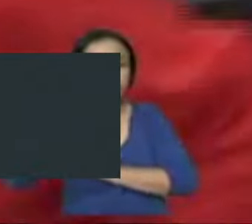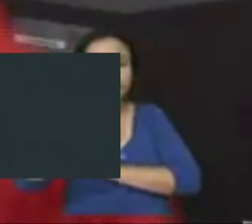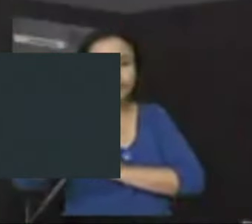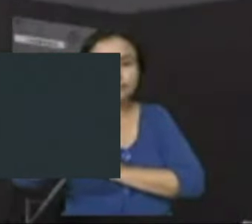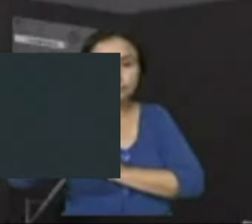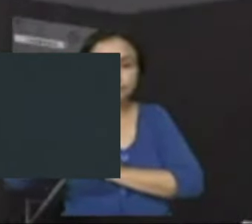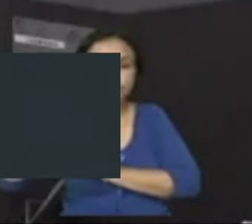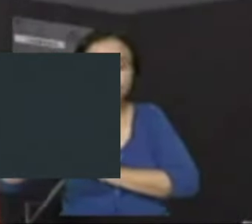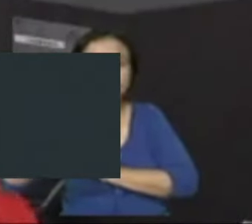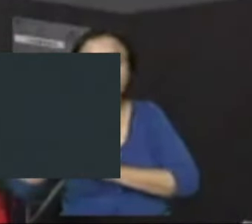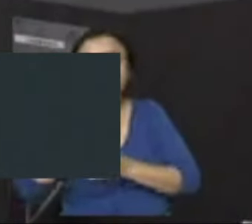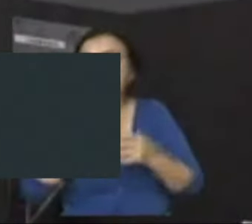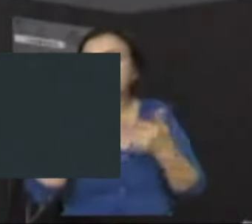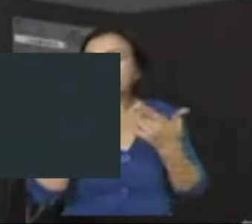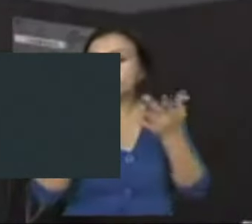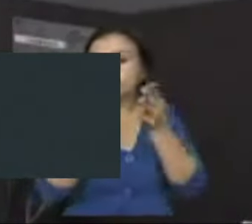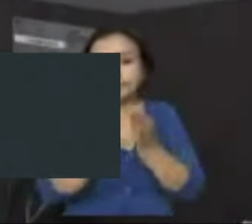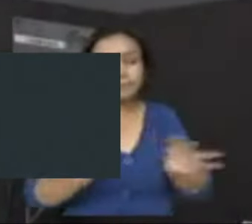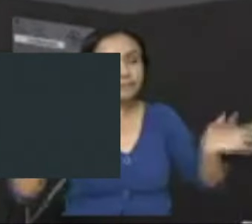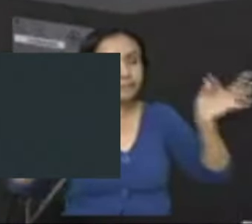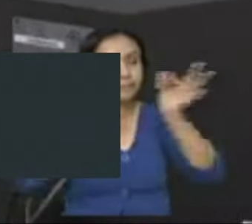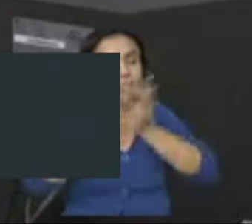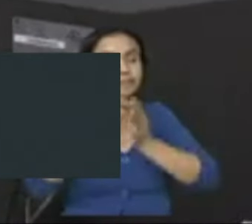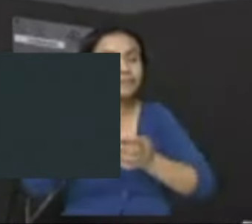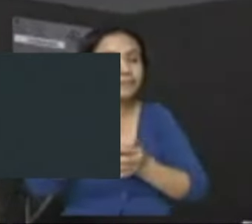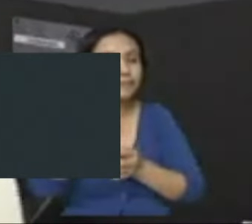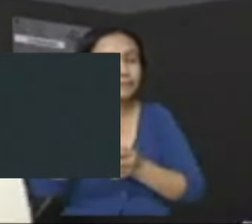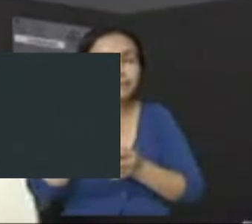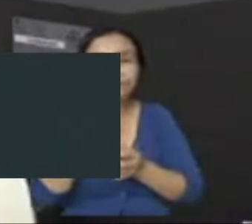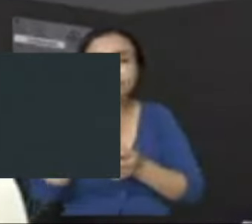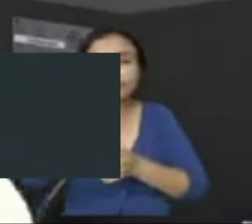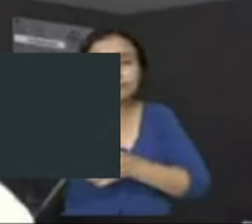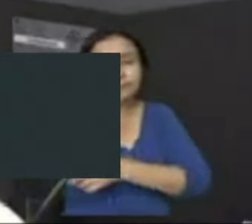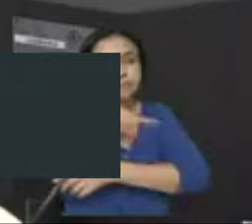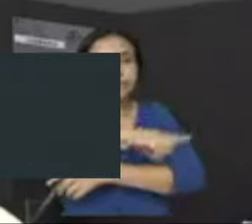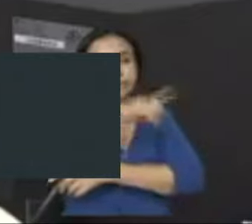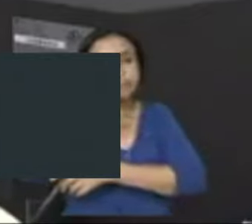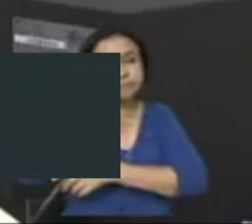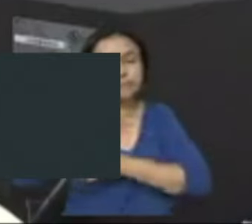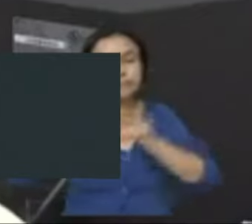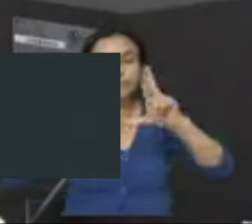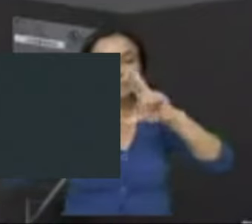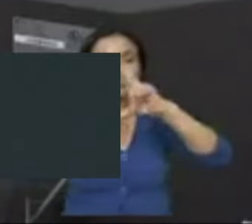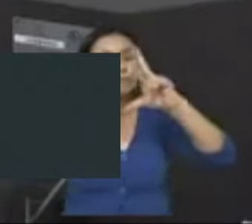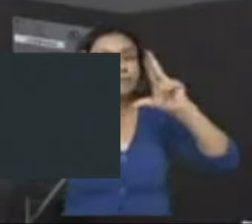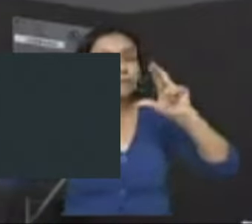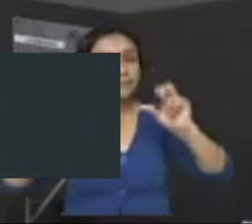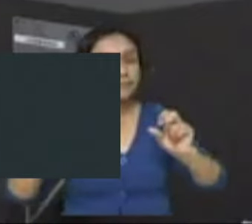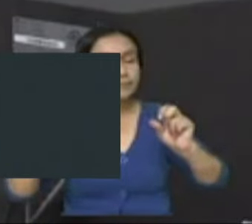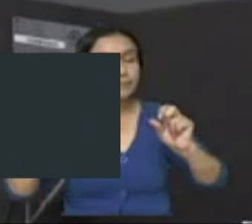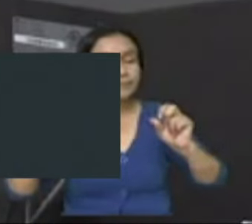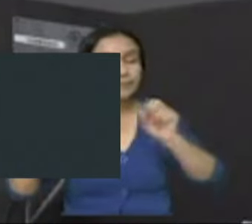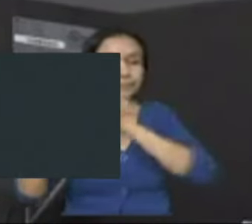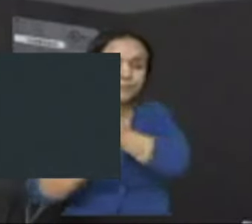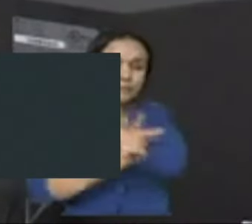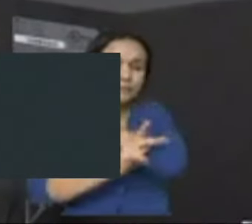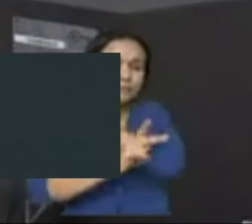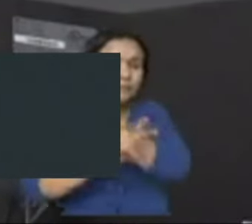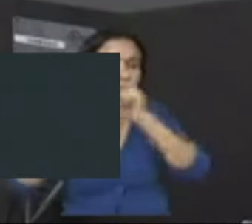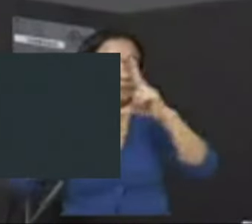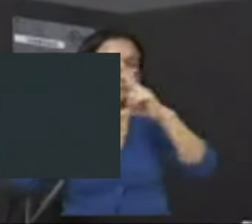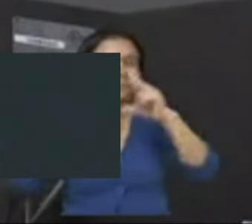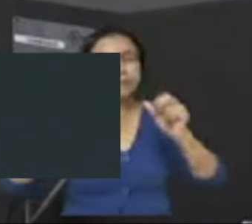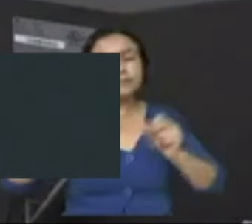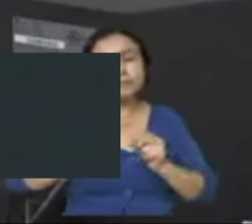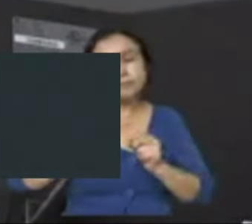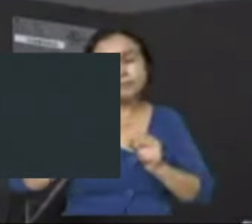Miren, compañeros, ¿por qué es importante entender esto? Hoy en día, Nicaragua es el país que